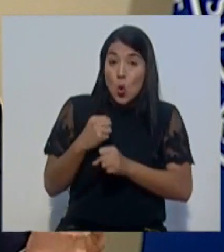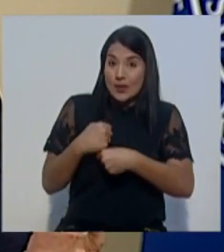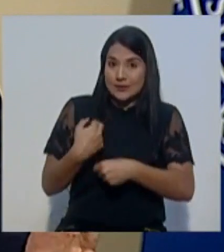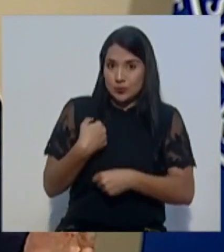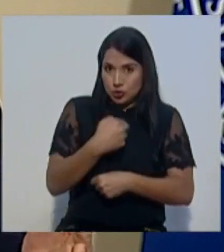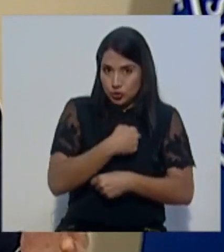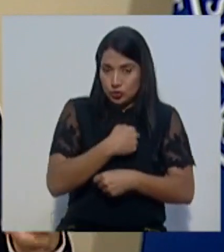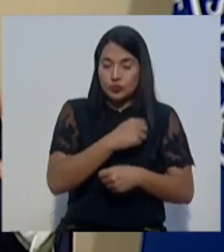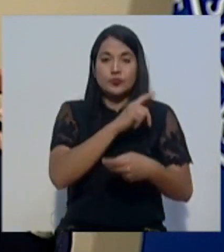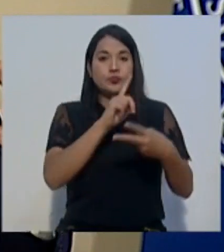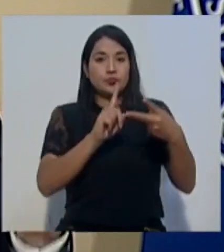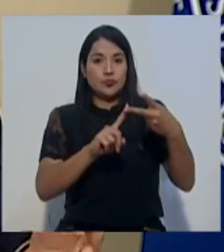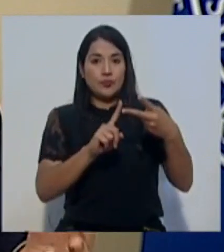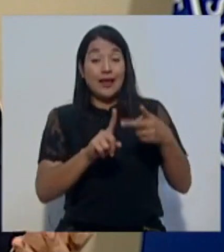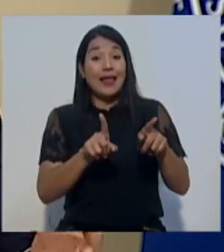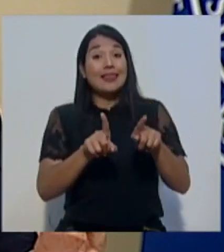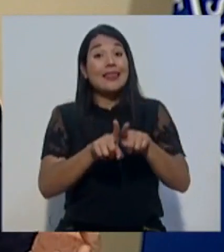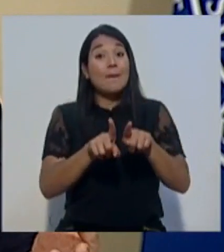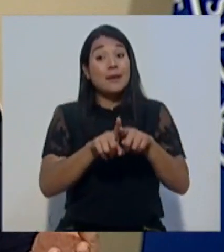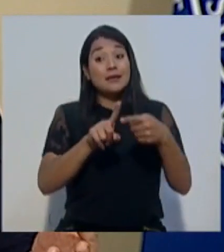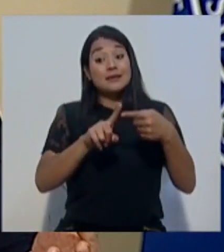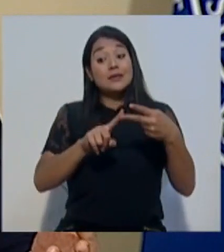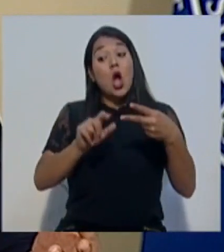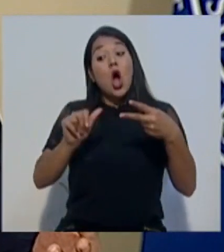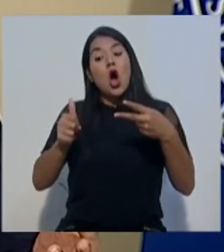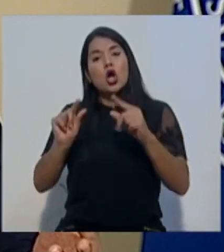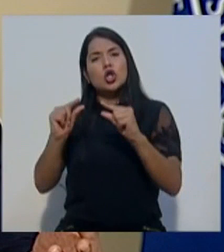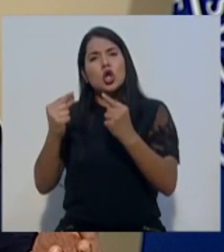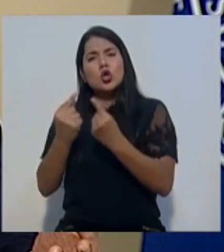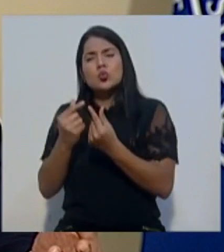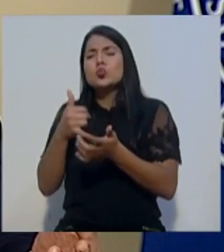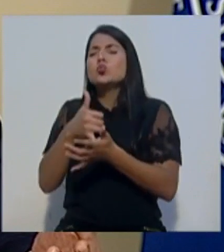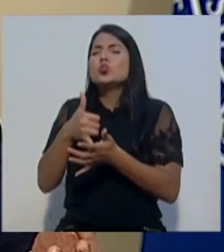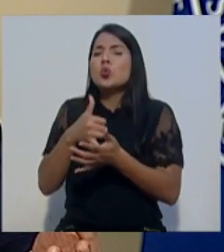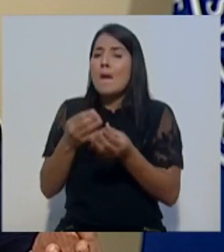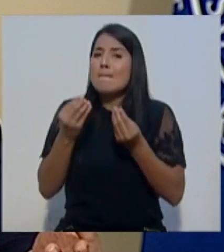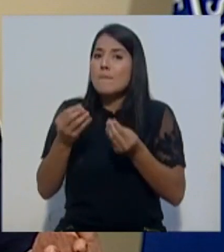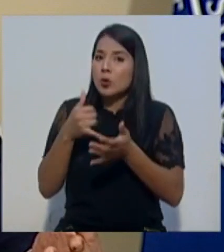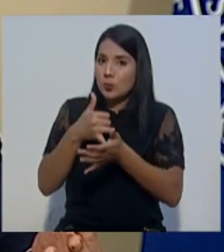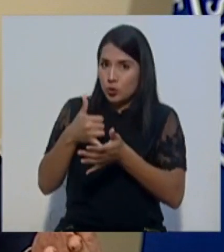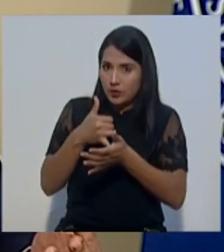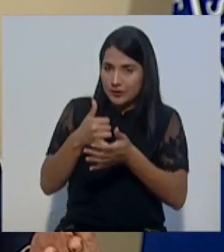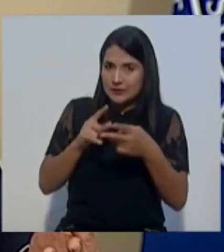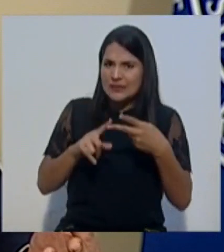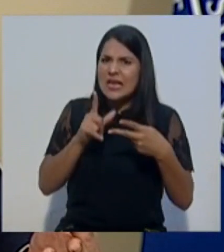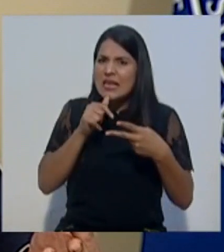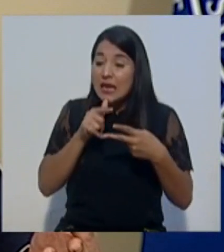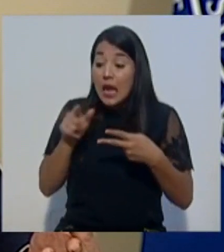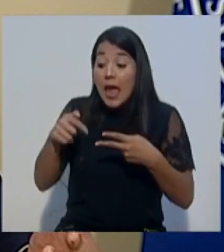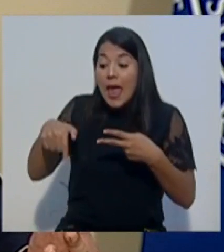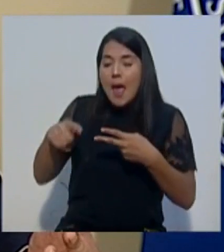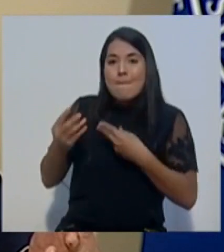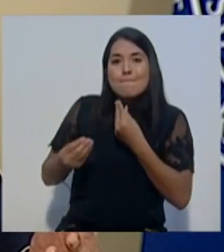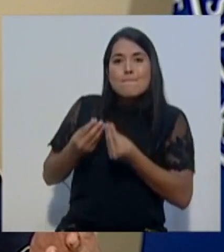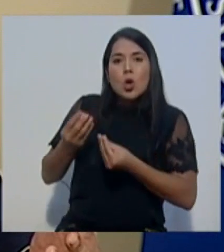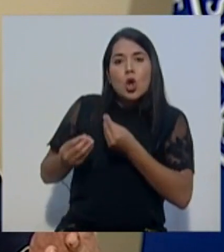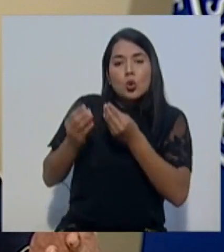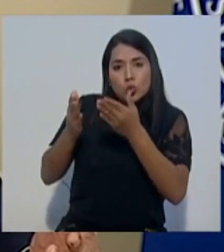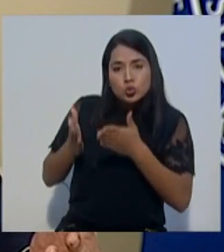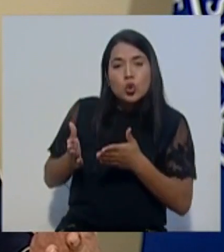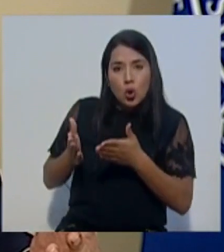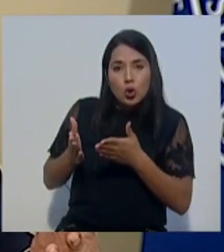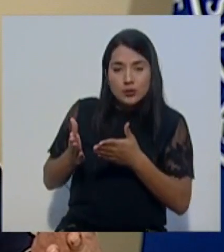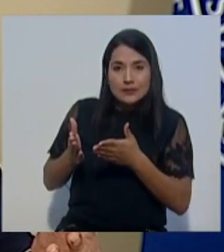por otro lado, tenemos otro grupo vulnerable, muy vulnerable, que son nuestros productores, sobre todo los